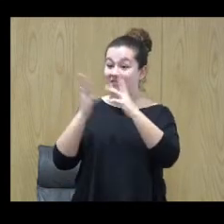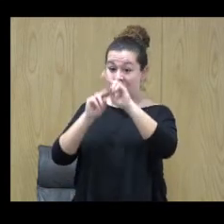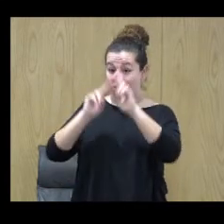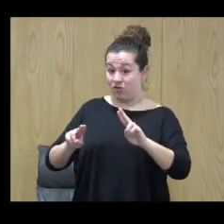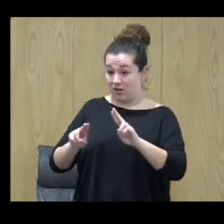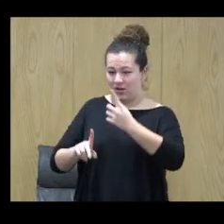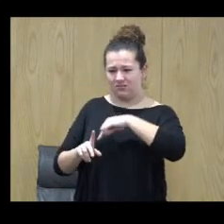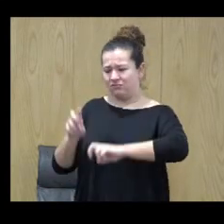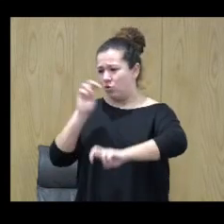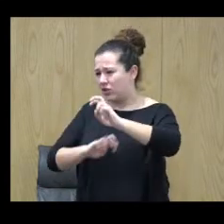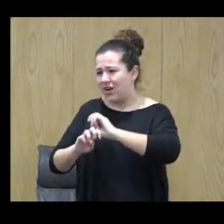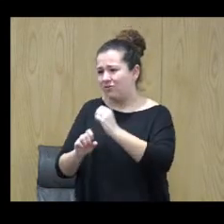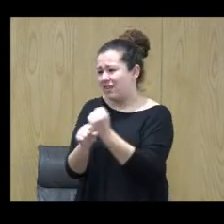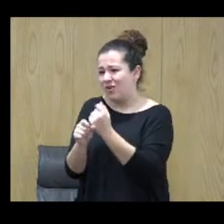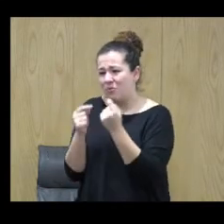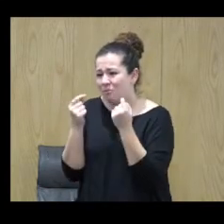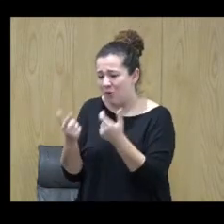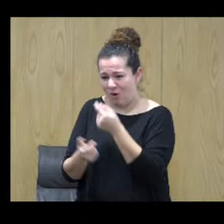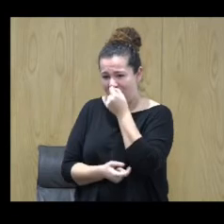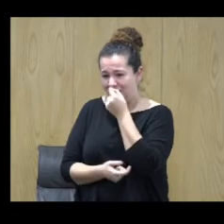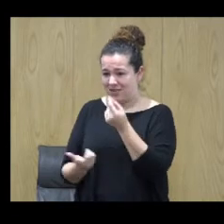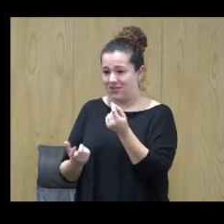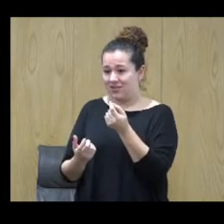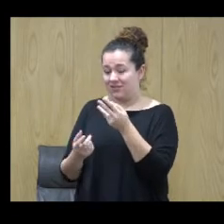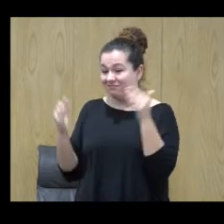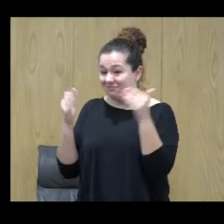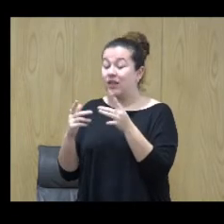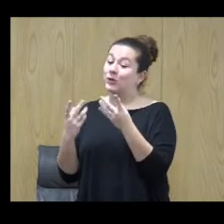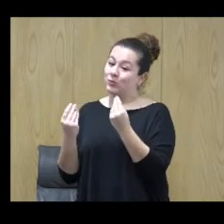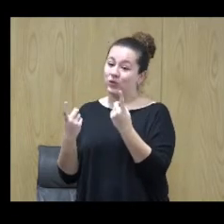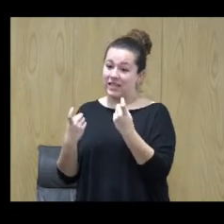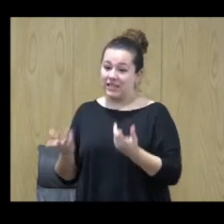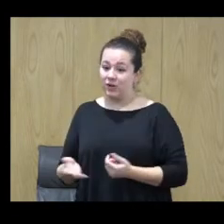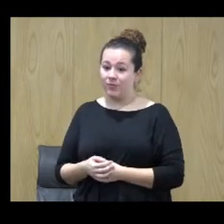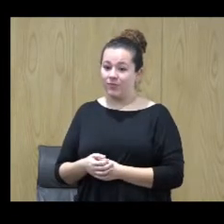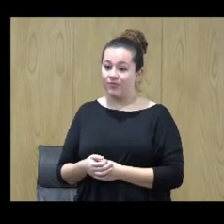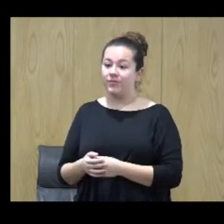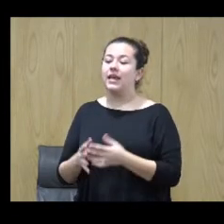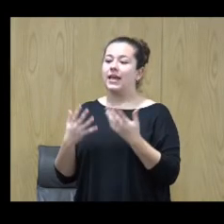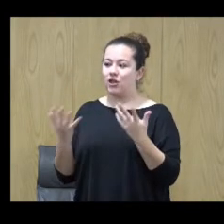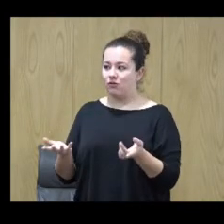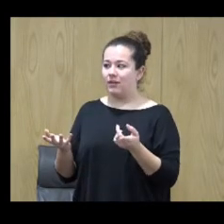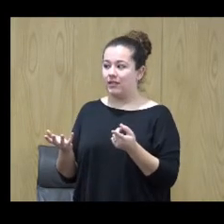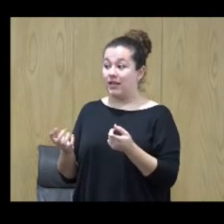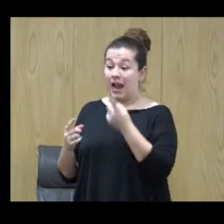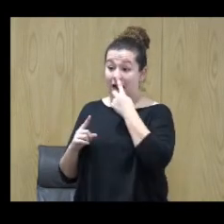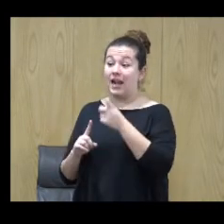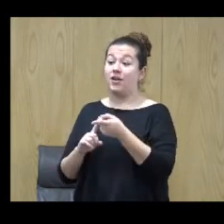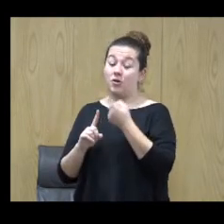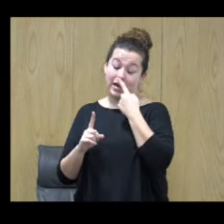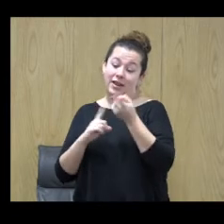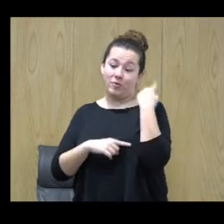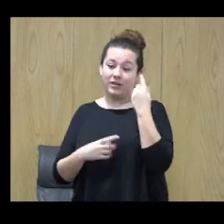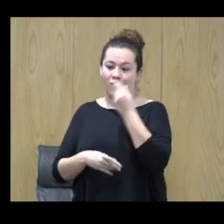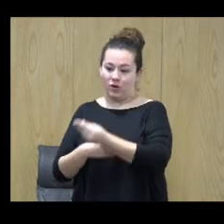muy poco trabajo hecho sobre esto y es muy necesario hacerlo. Así que en este curso pasado